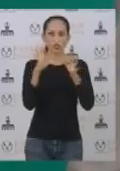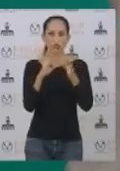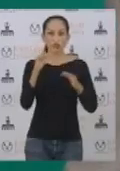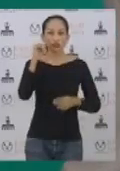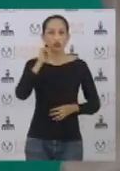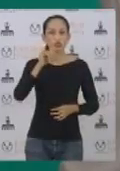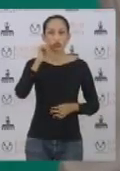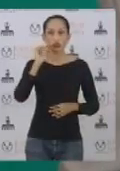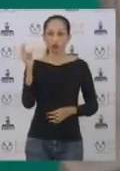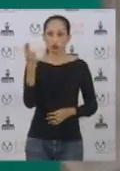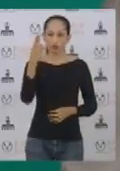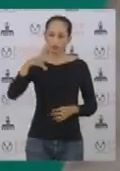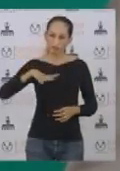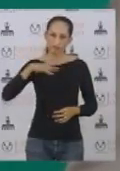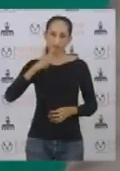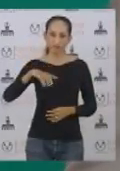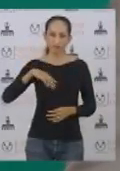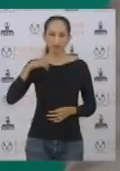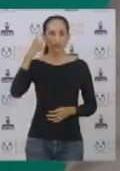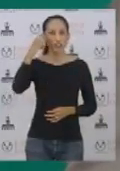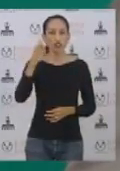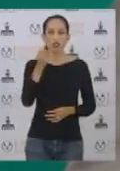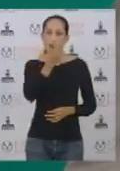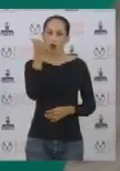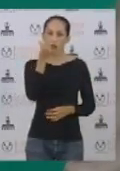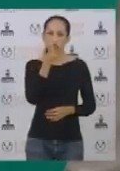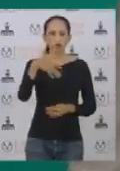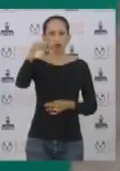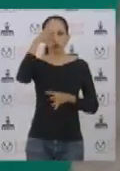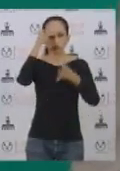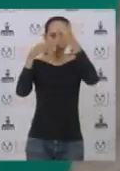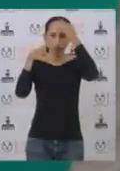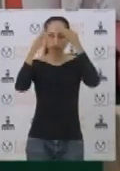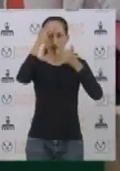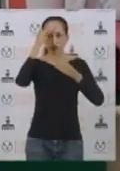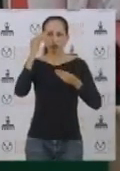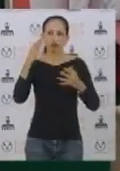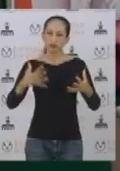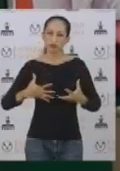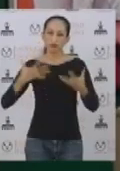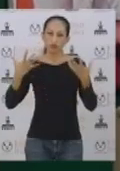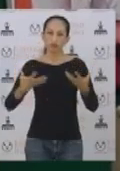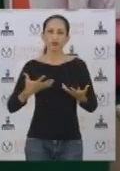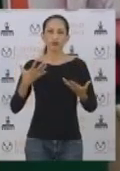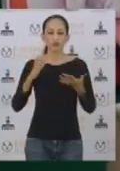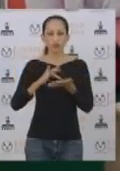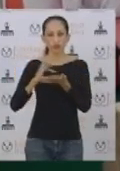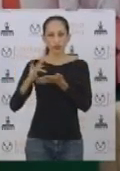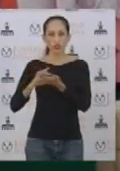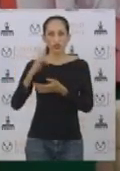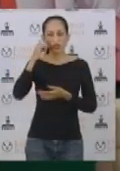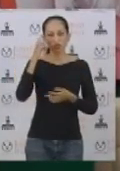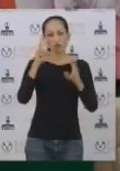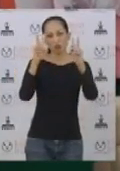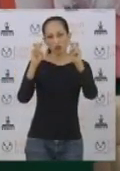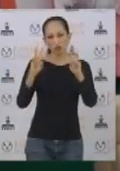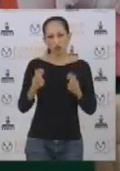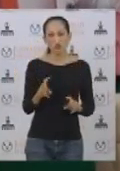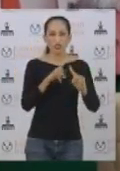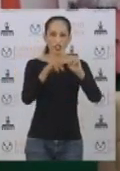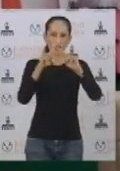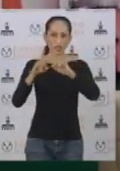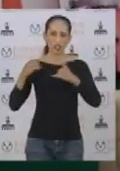haciendo importantes esfuerzos para que los estudiantes reciban las experiencias y motivaciones de reconocidos expositores en los diferentes temas que atañen